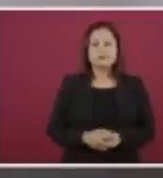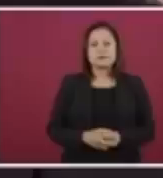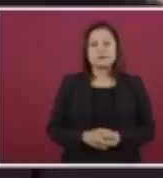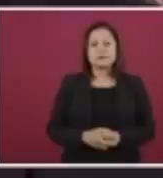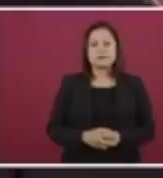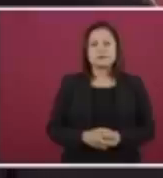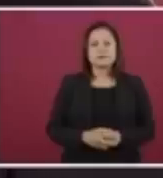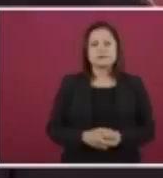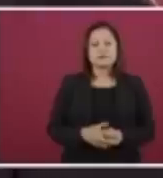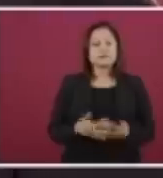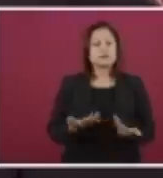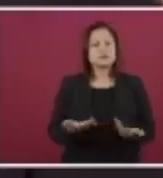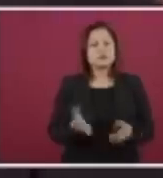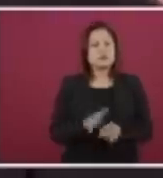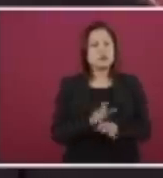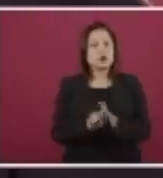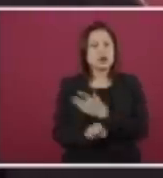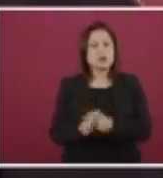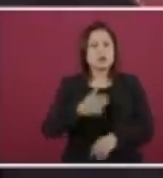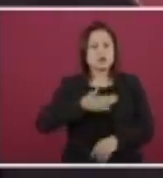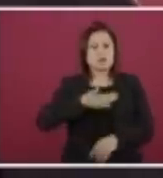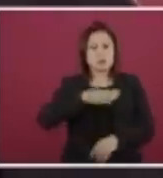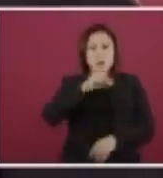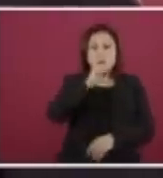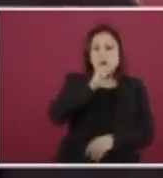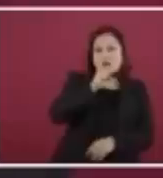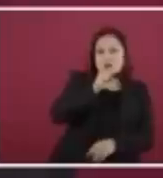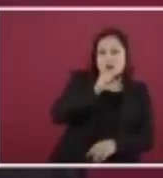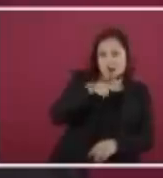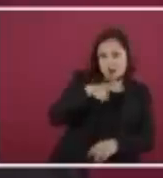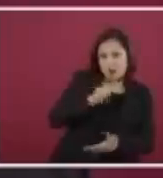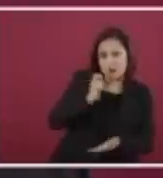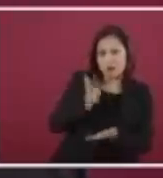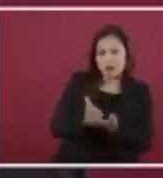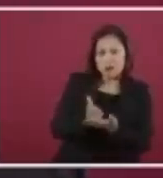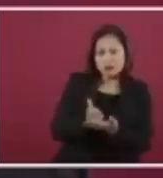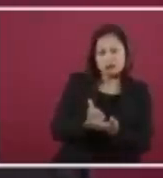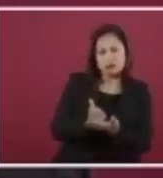una publicidad en